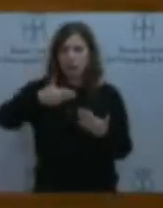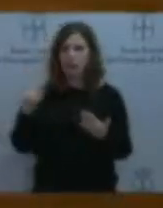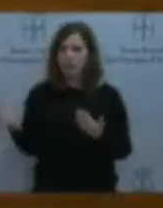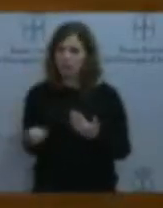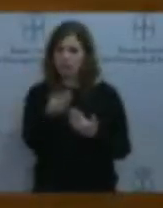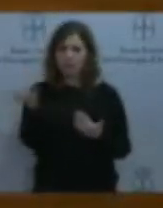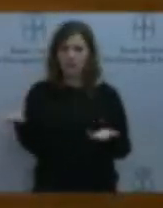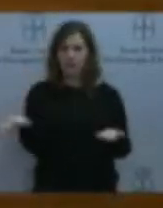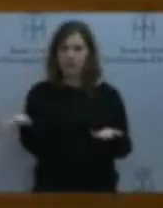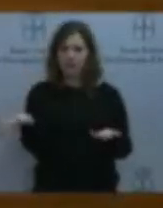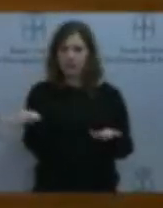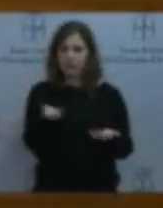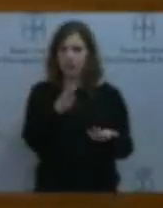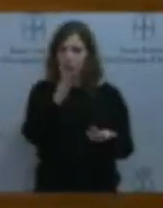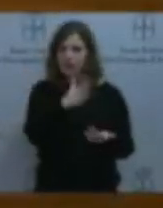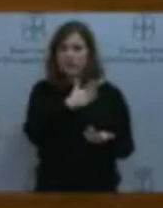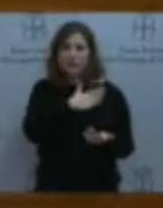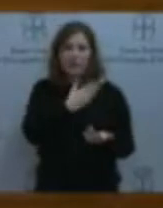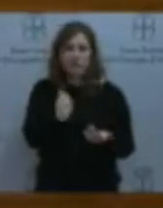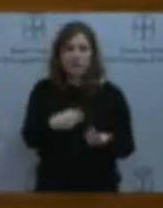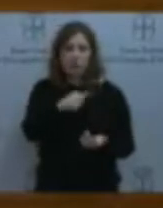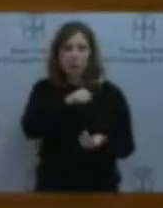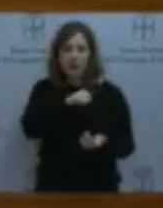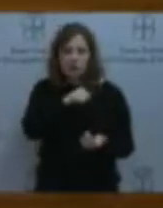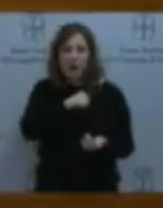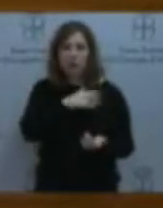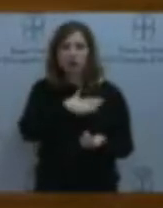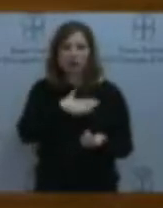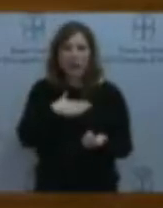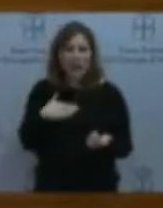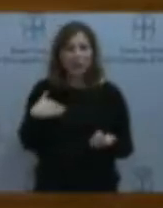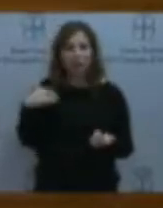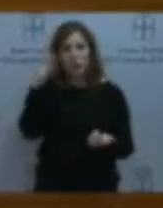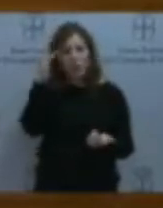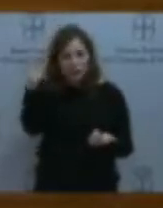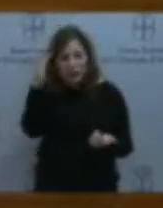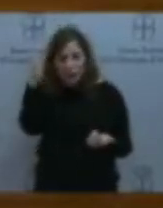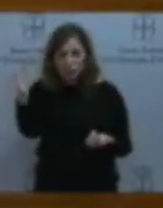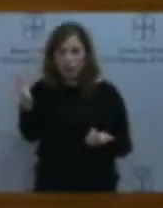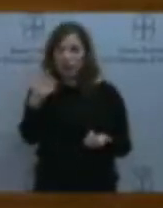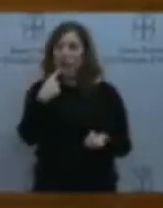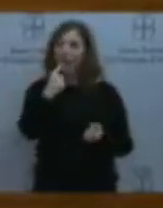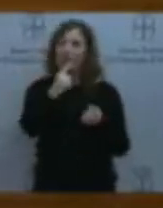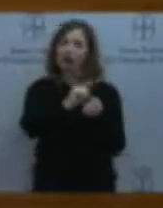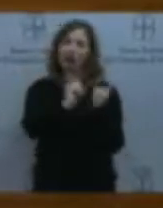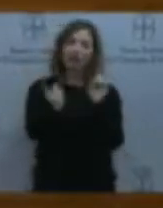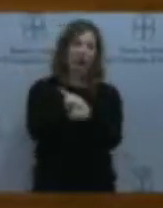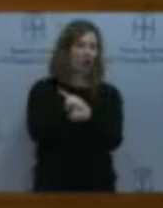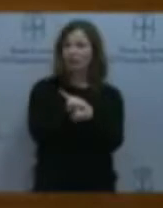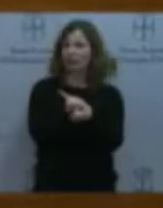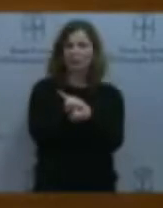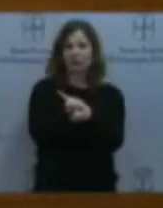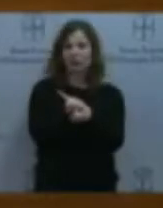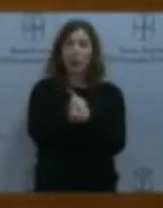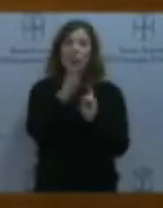legítimamente esperable, de lo que es legítimamente deseable, no decirle a la gente justo lo contrario, que no pidan tanto y que no